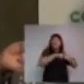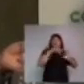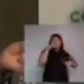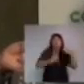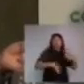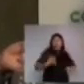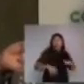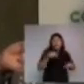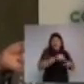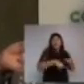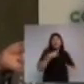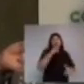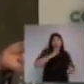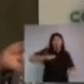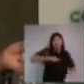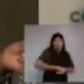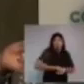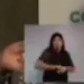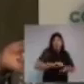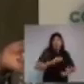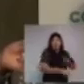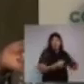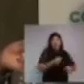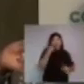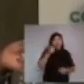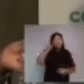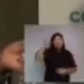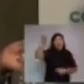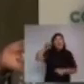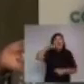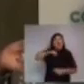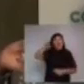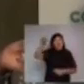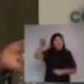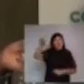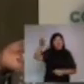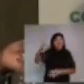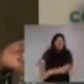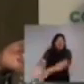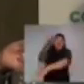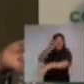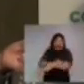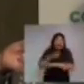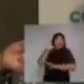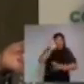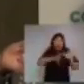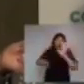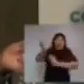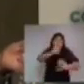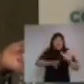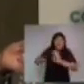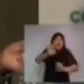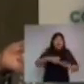intensiva. Por eso tiene casi los mismos contagiados que Francia, pero tiene 50 muertos.